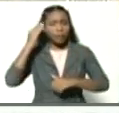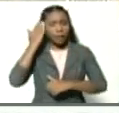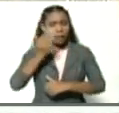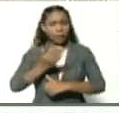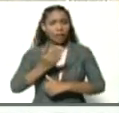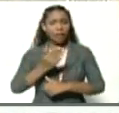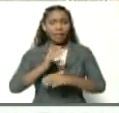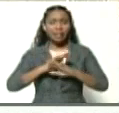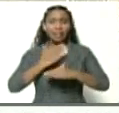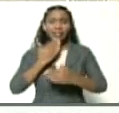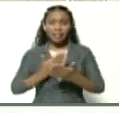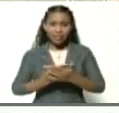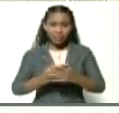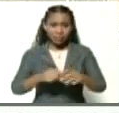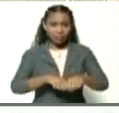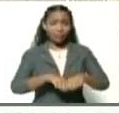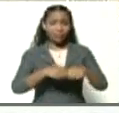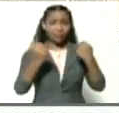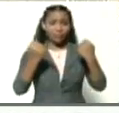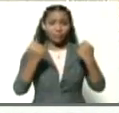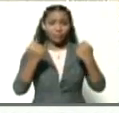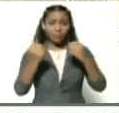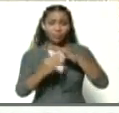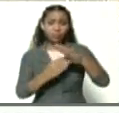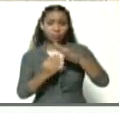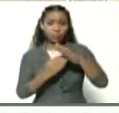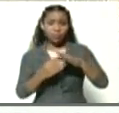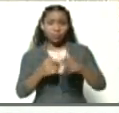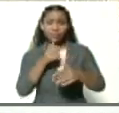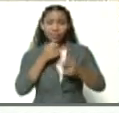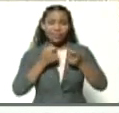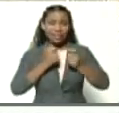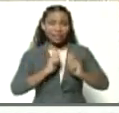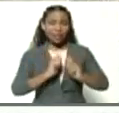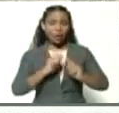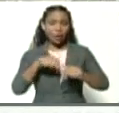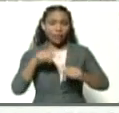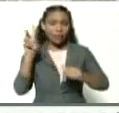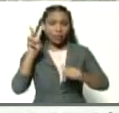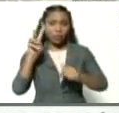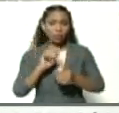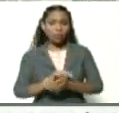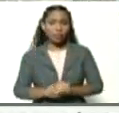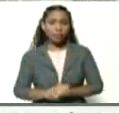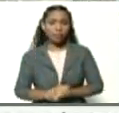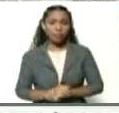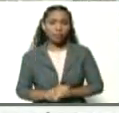a la destrucción de las bases que ellos han tratado de meter en Venezuela.